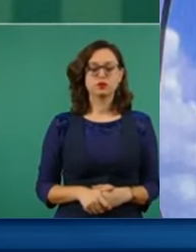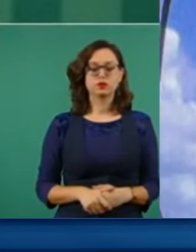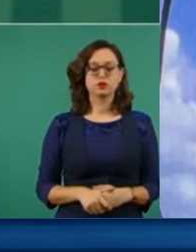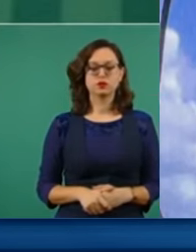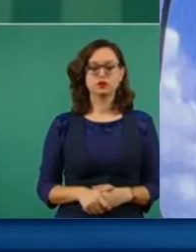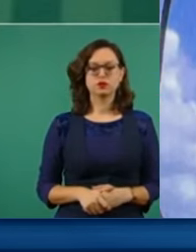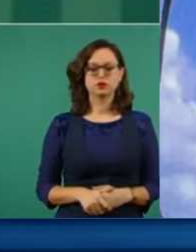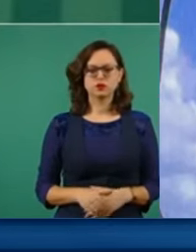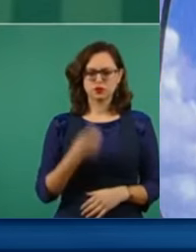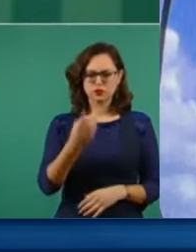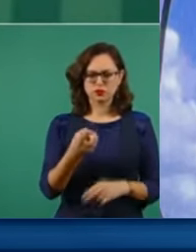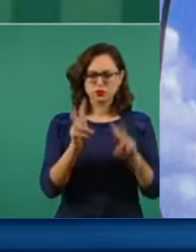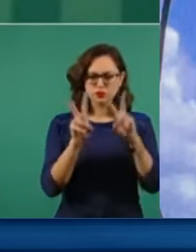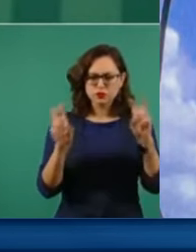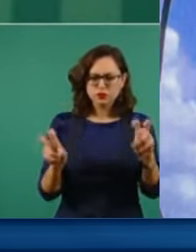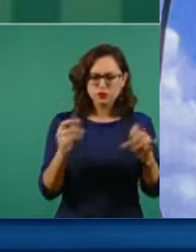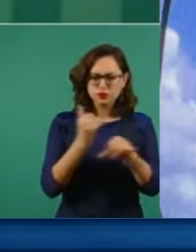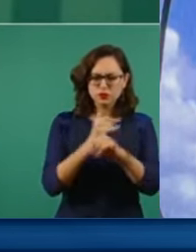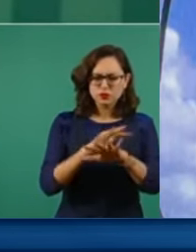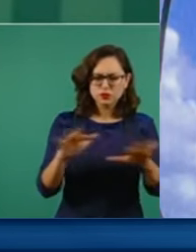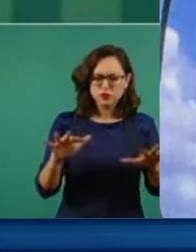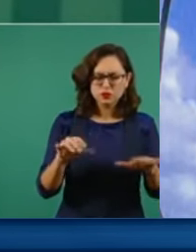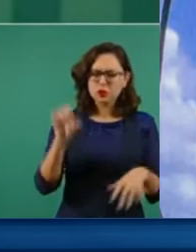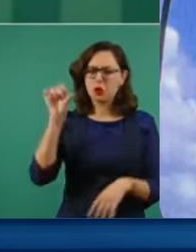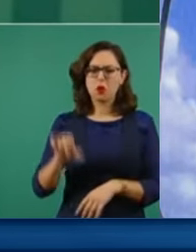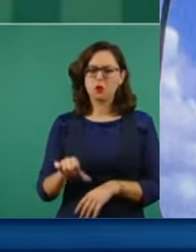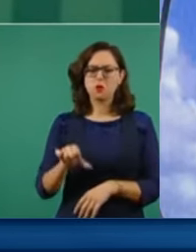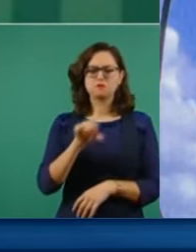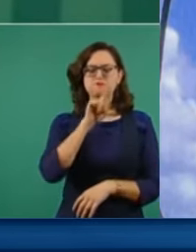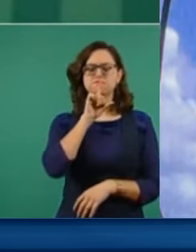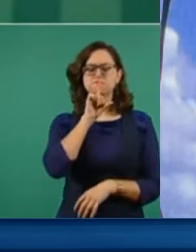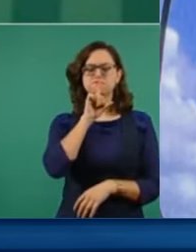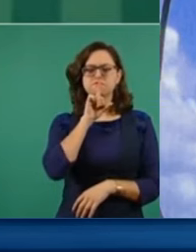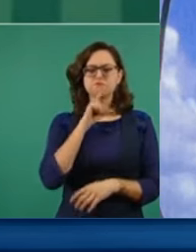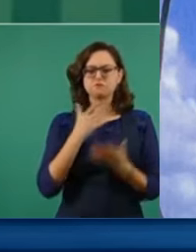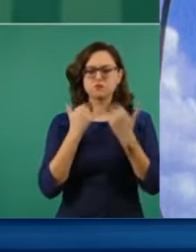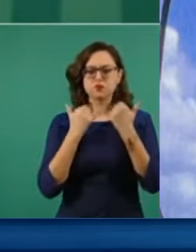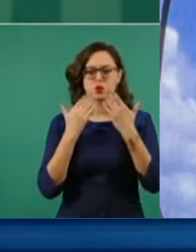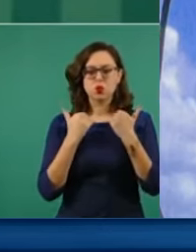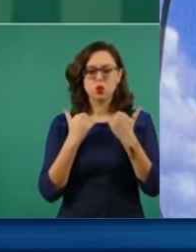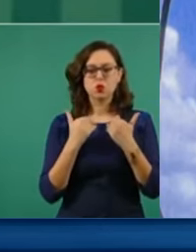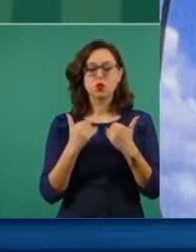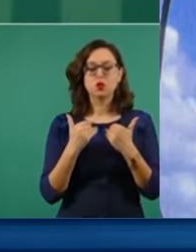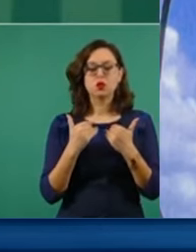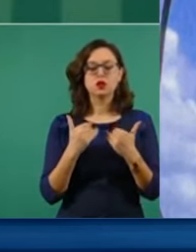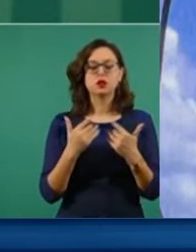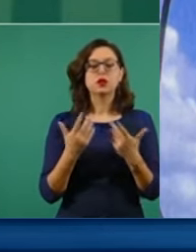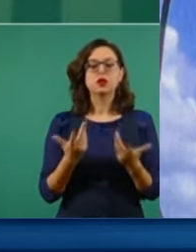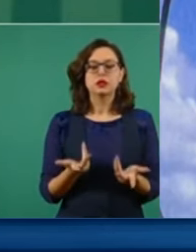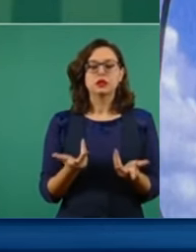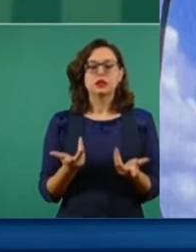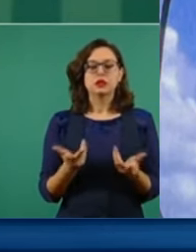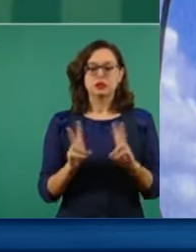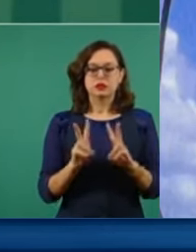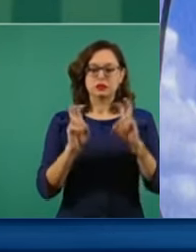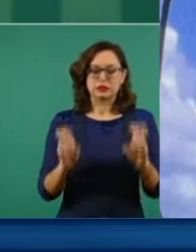preocupación severa por parte de los inversionistas de lo que significa el colapso del Poder Judicial para los